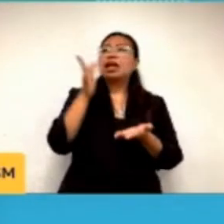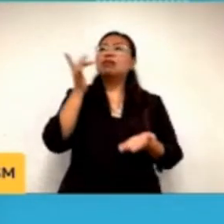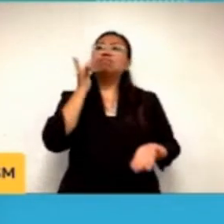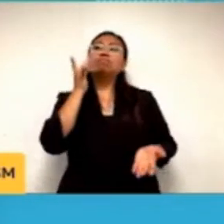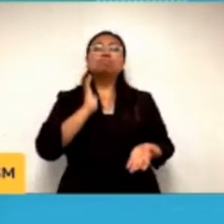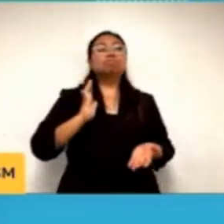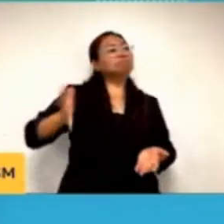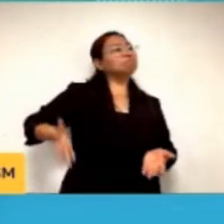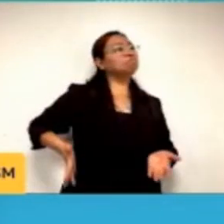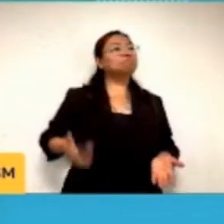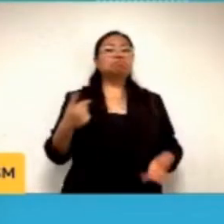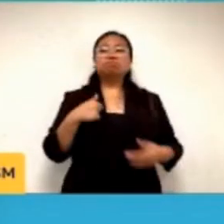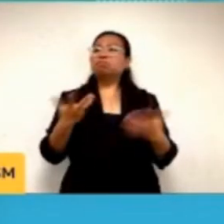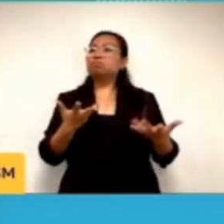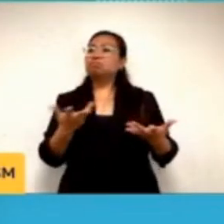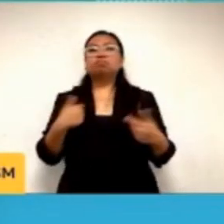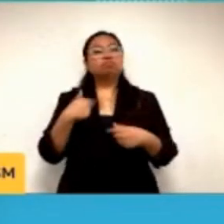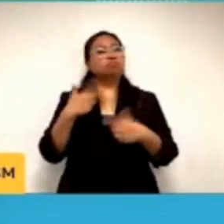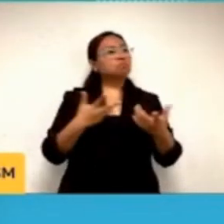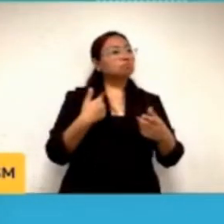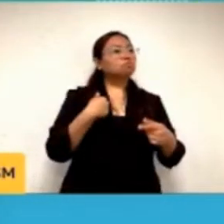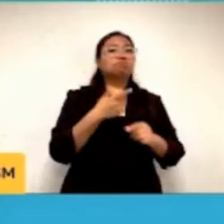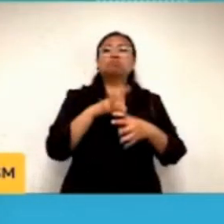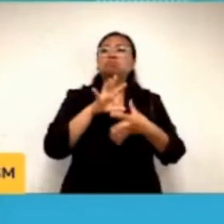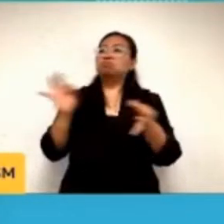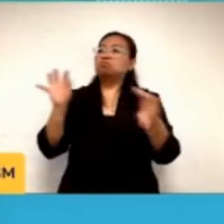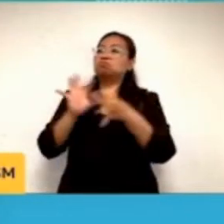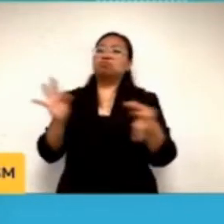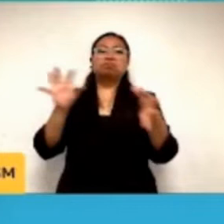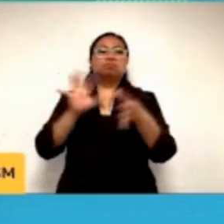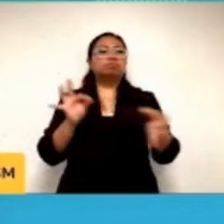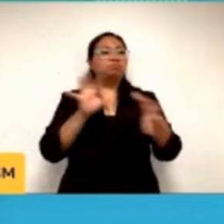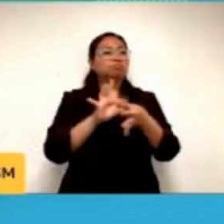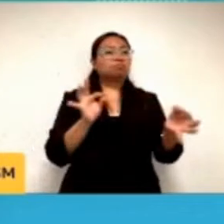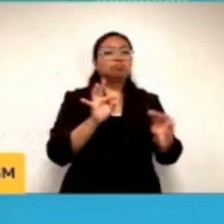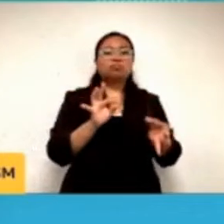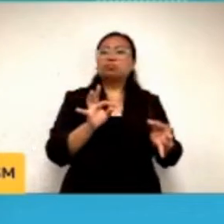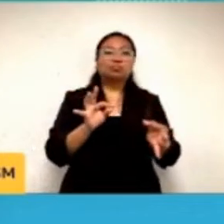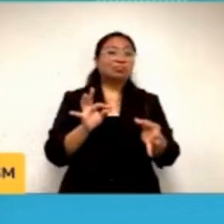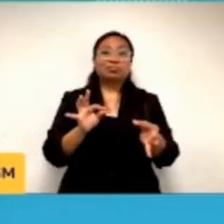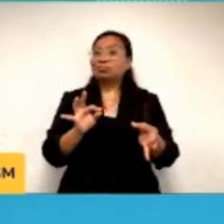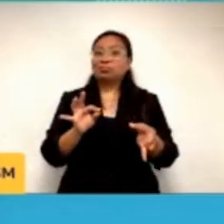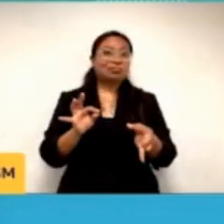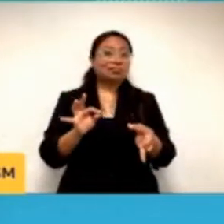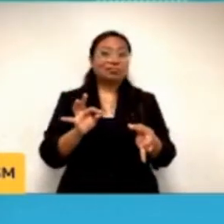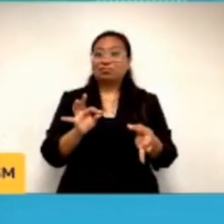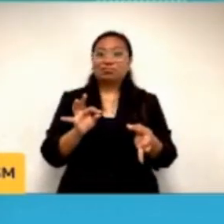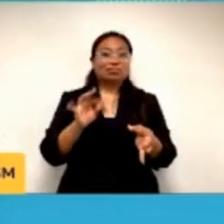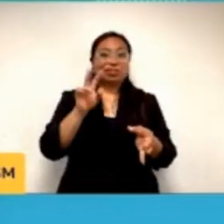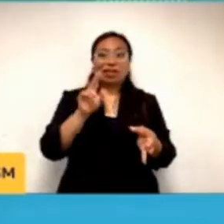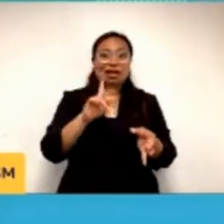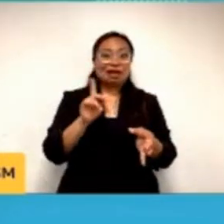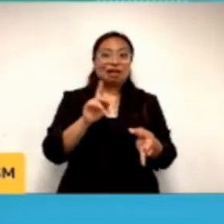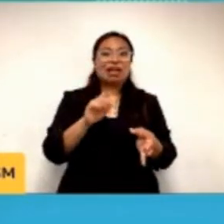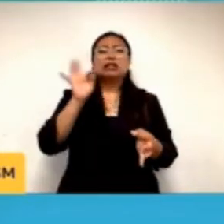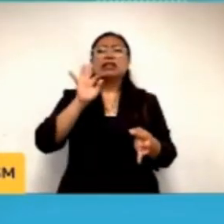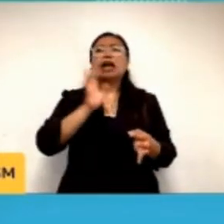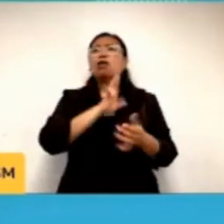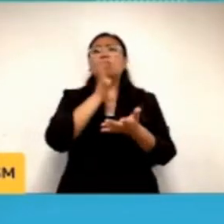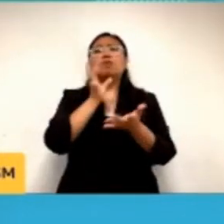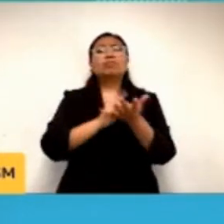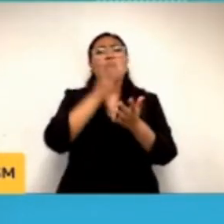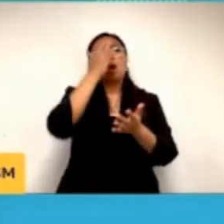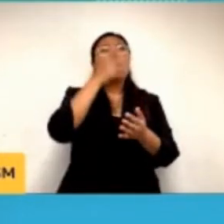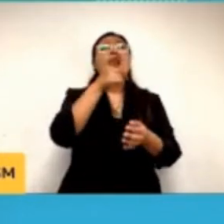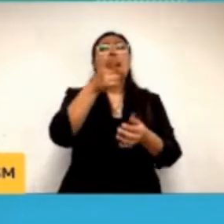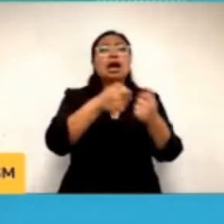lo que uno está haciendo todo el tiempo, es ir y conocer a todos o agregar a